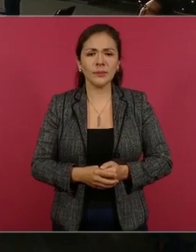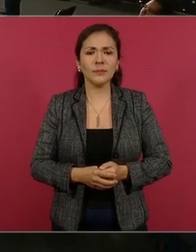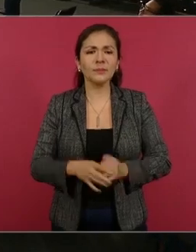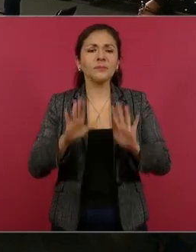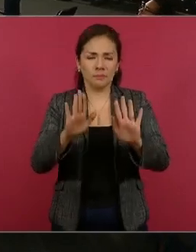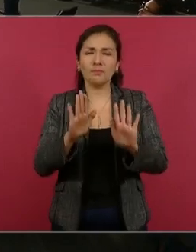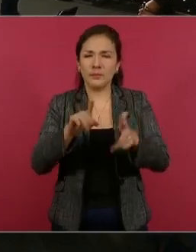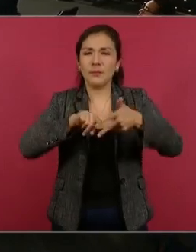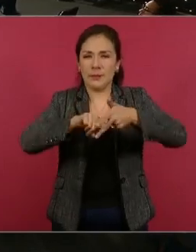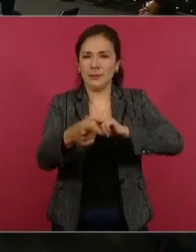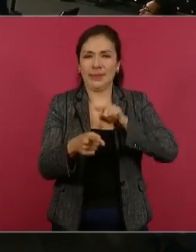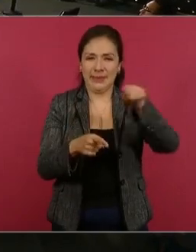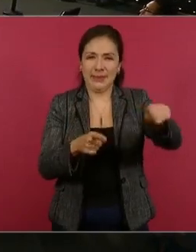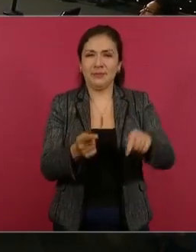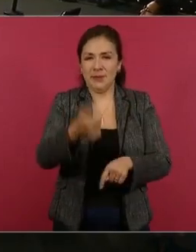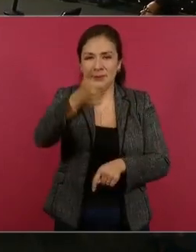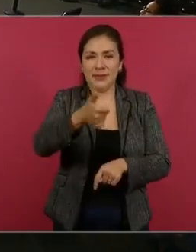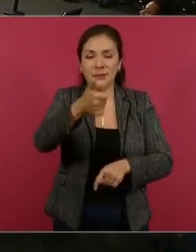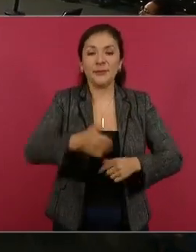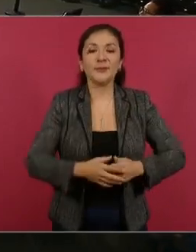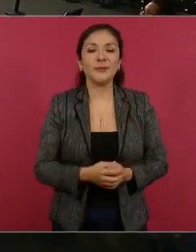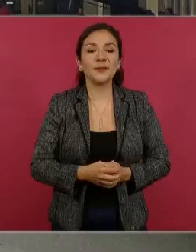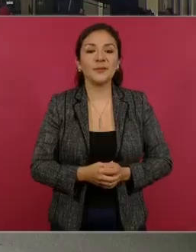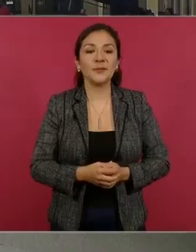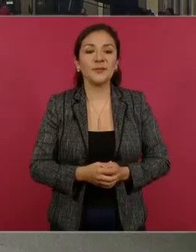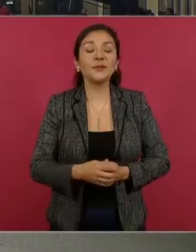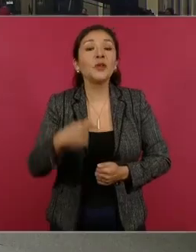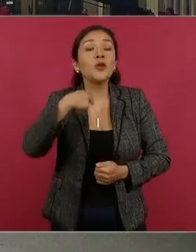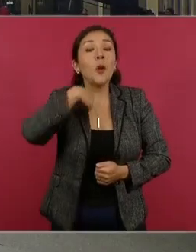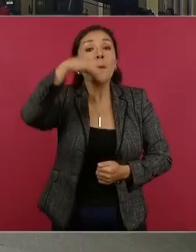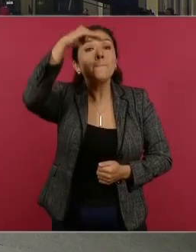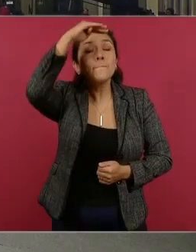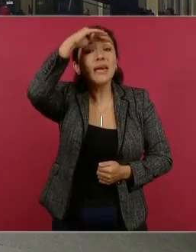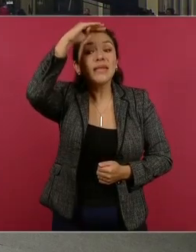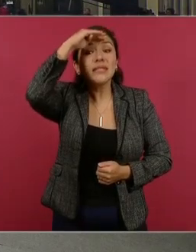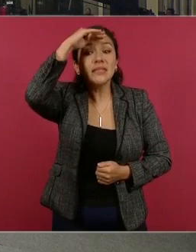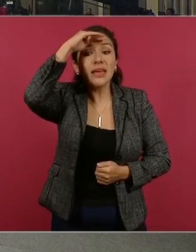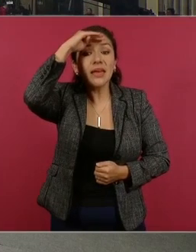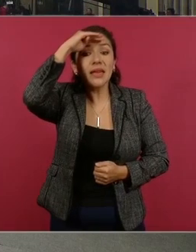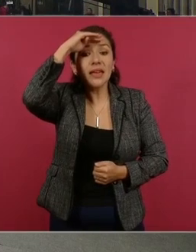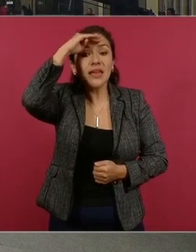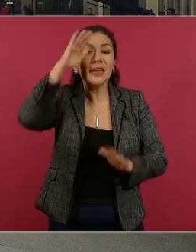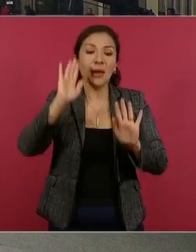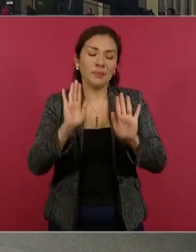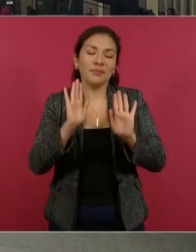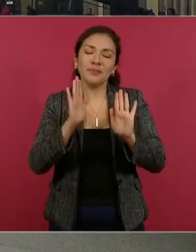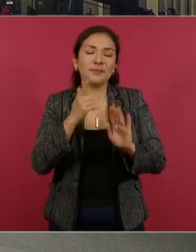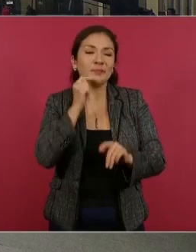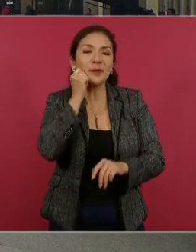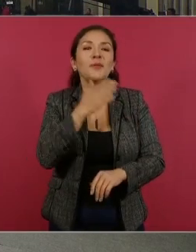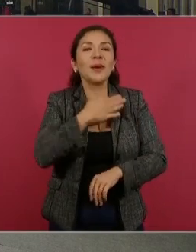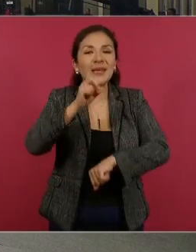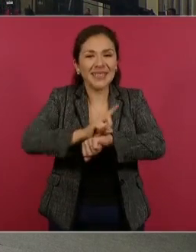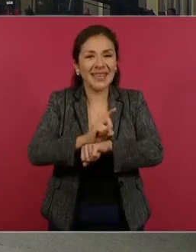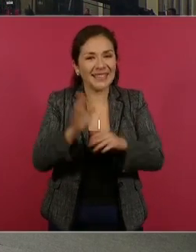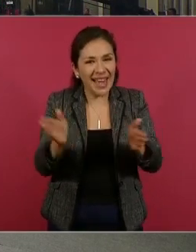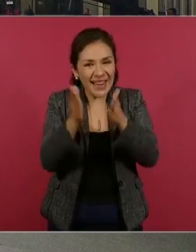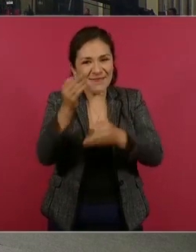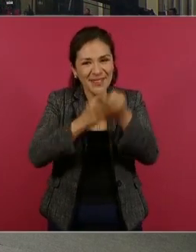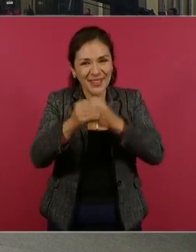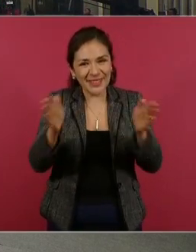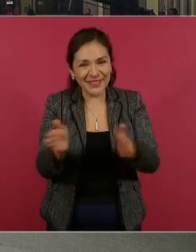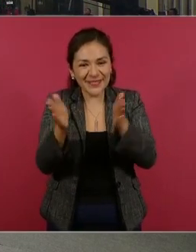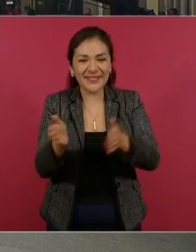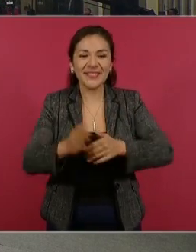Bueno, empezamos por acá. Fíjate, yo traía la, tengo la idea de que. Bueno, buenos días, ánimo.